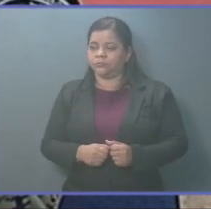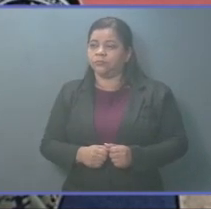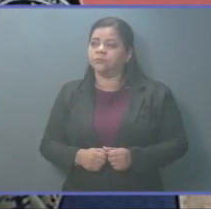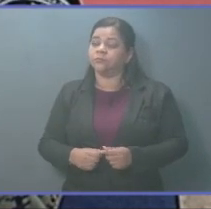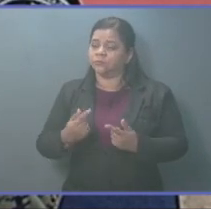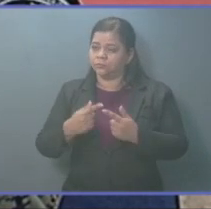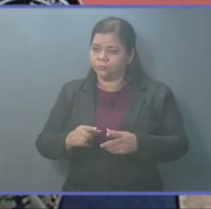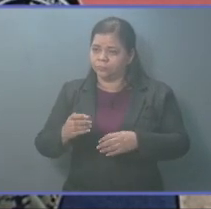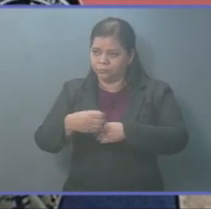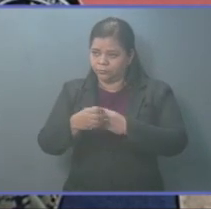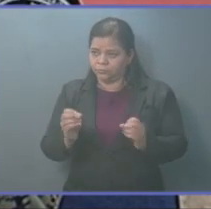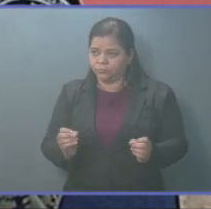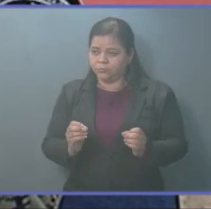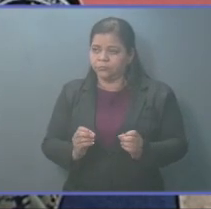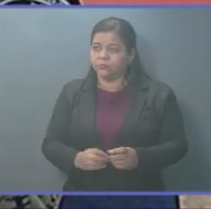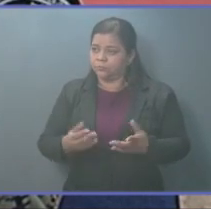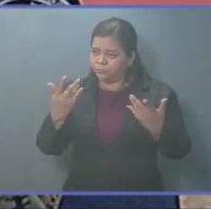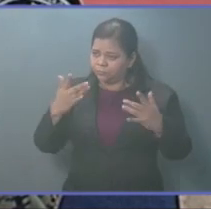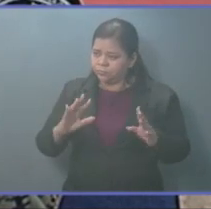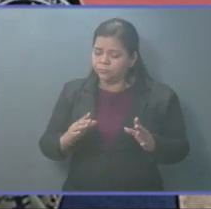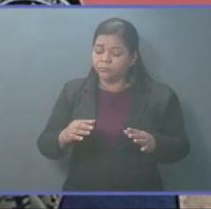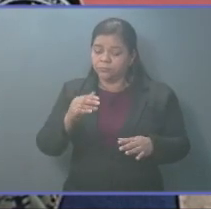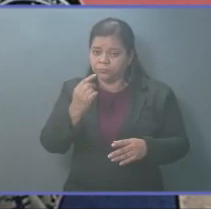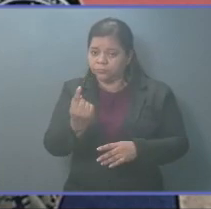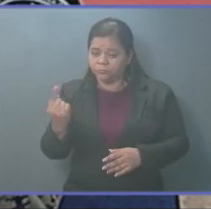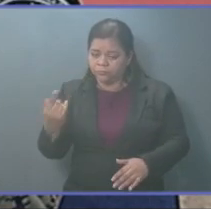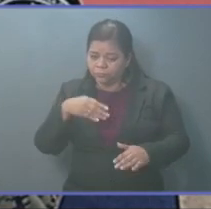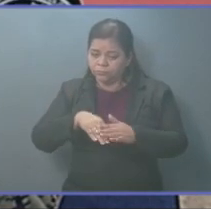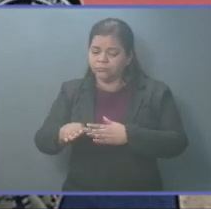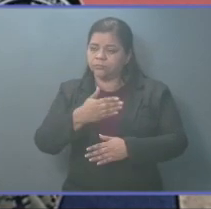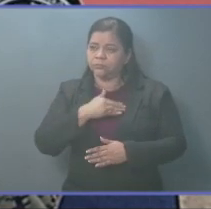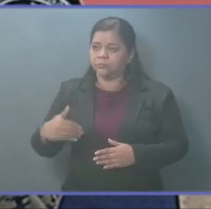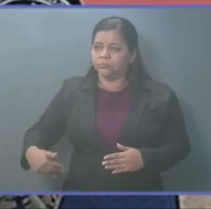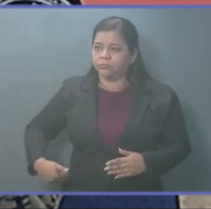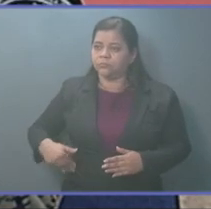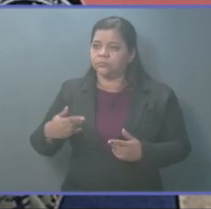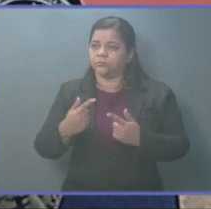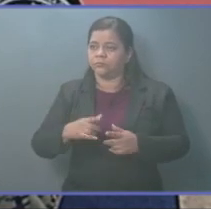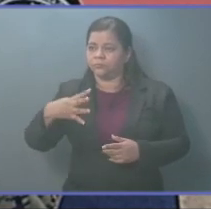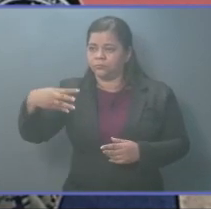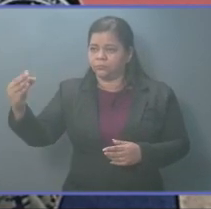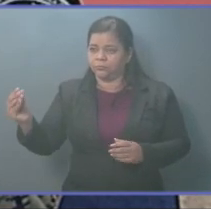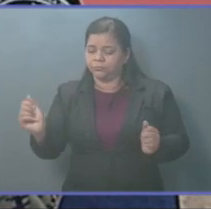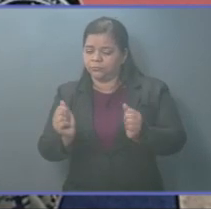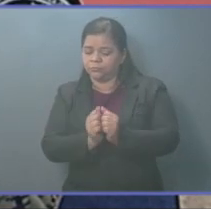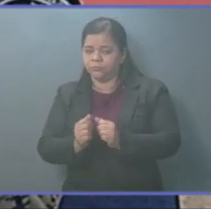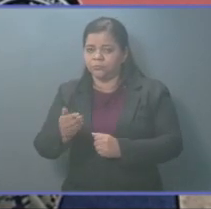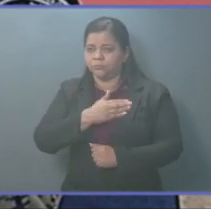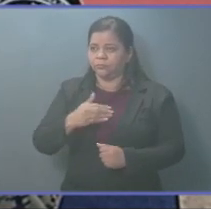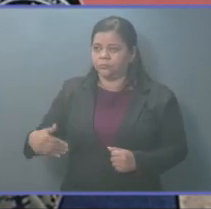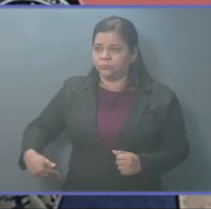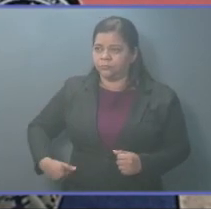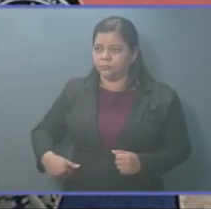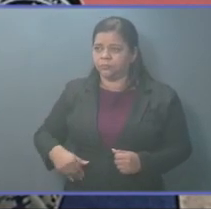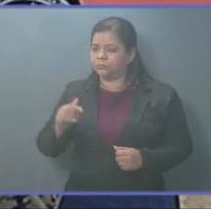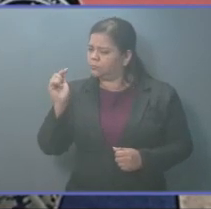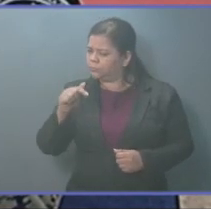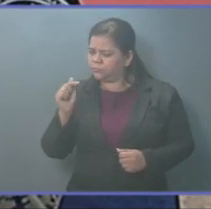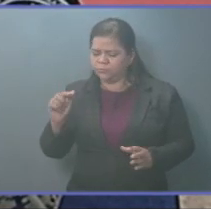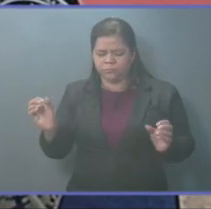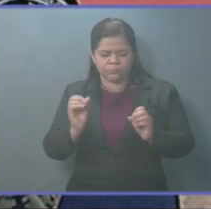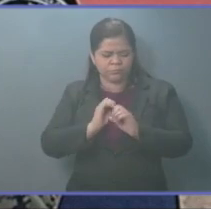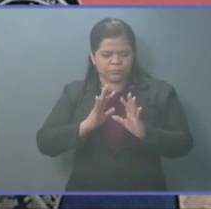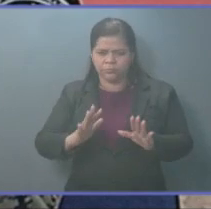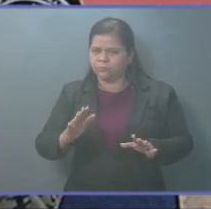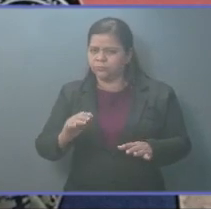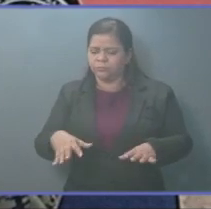las unidades ingresaron con el señor presidente y se retiraron con el señor presidente, por lo cual no ha habido ninguna